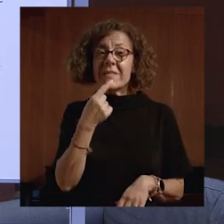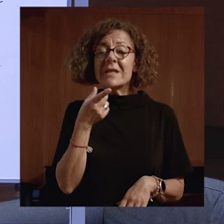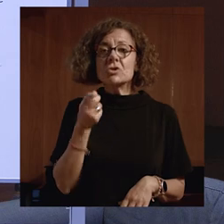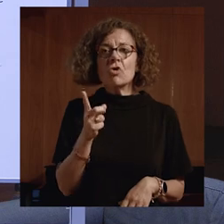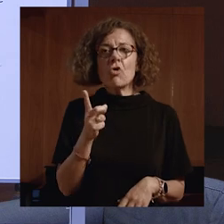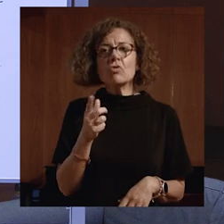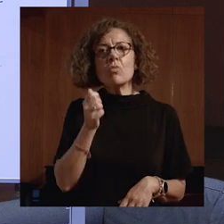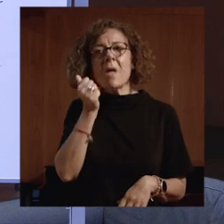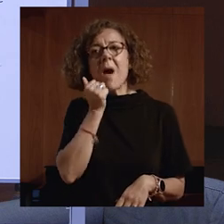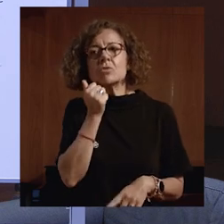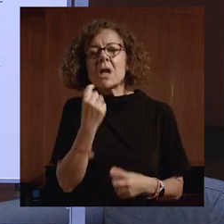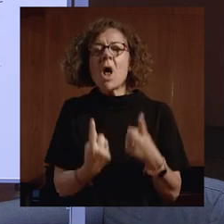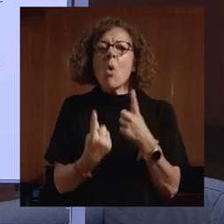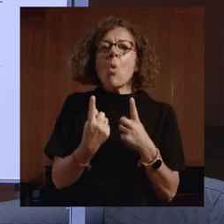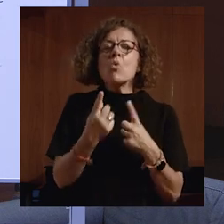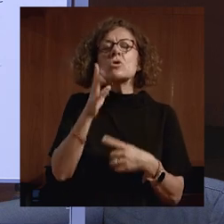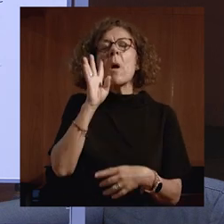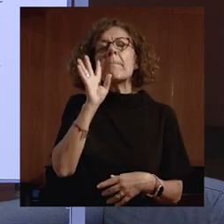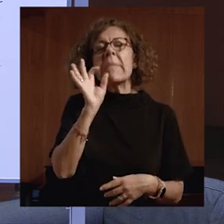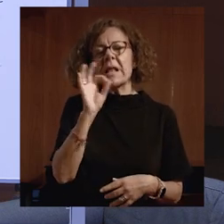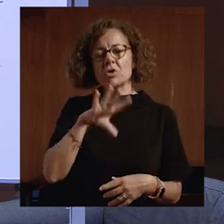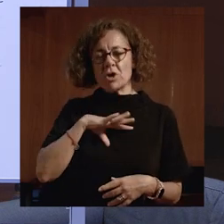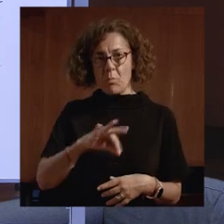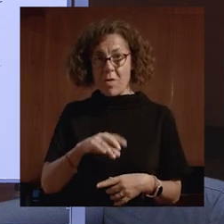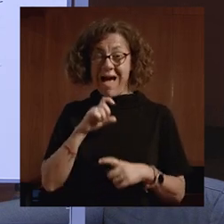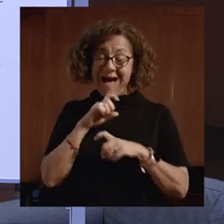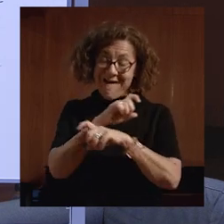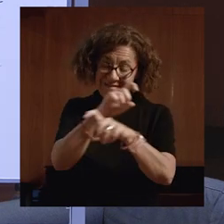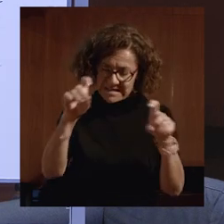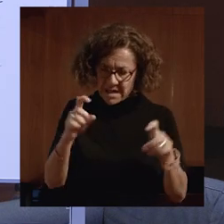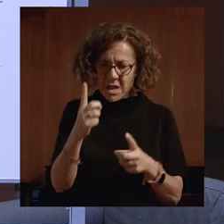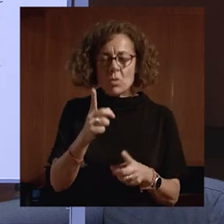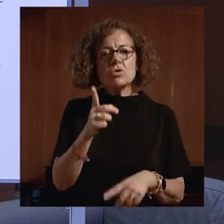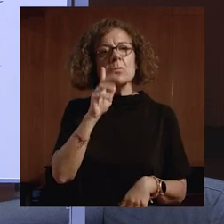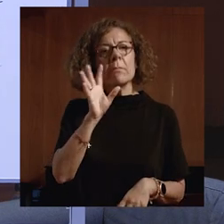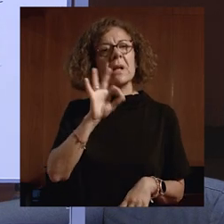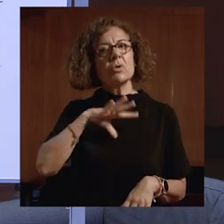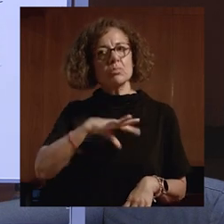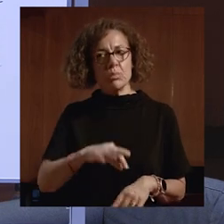ciertos peligros que puede haber,